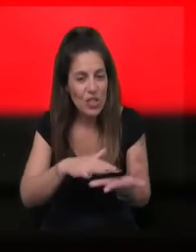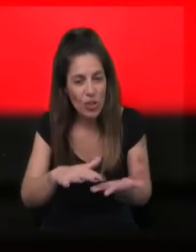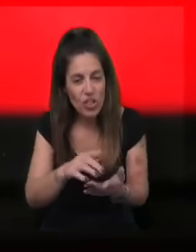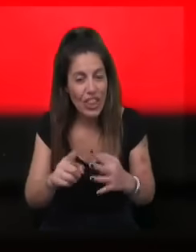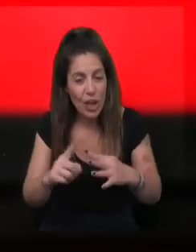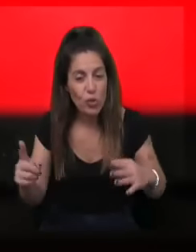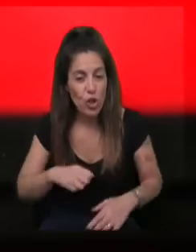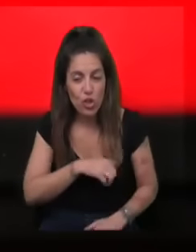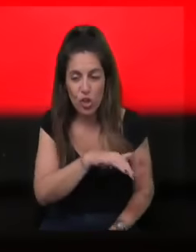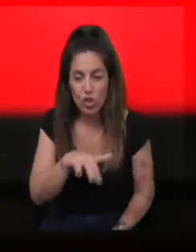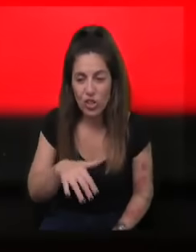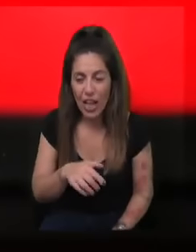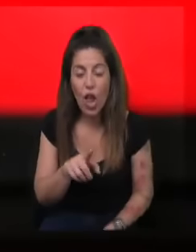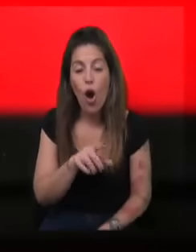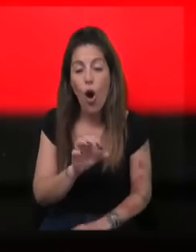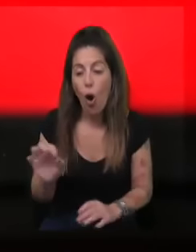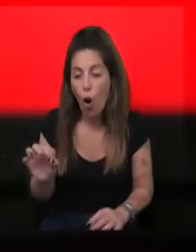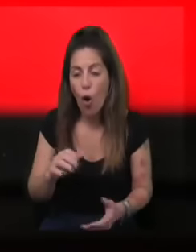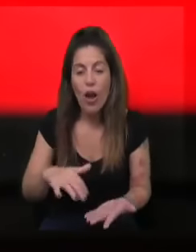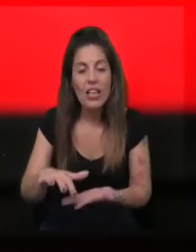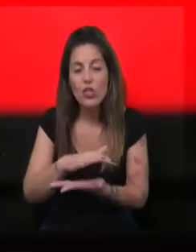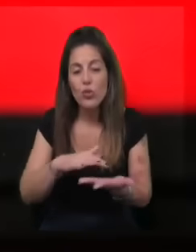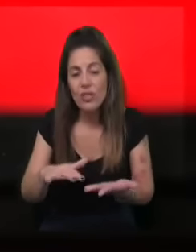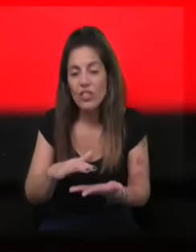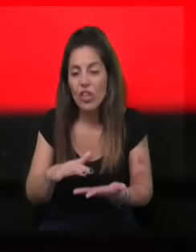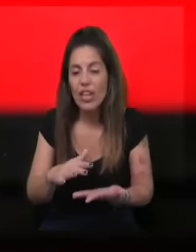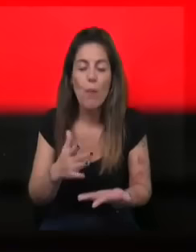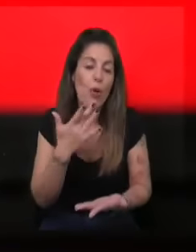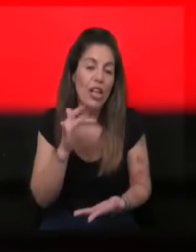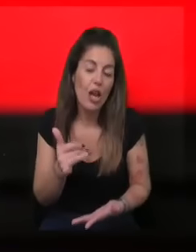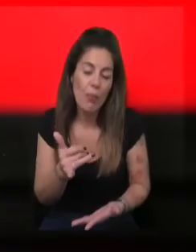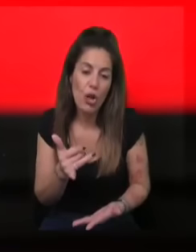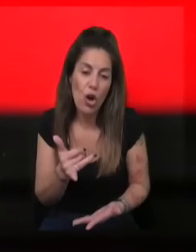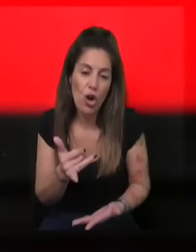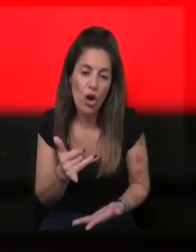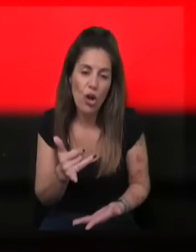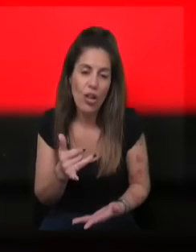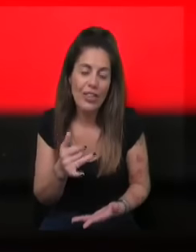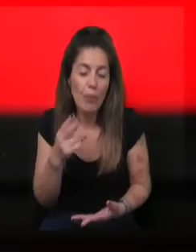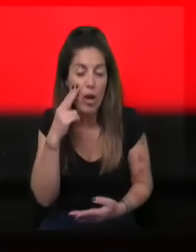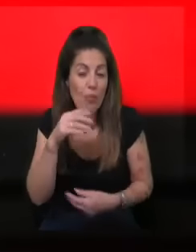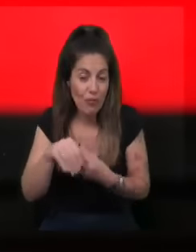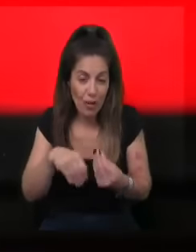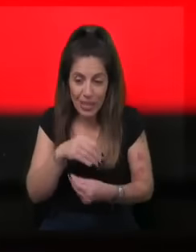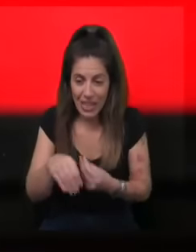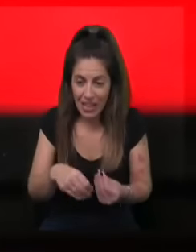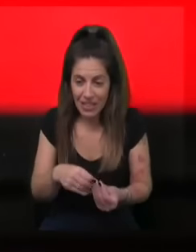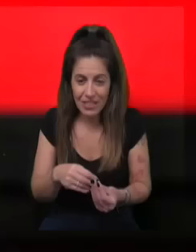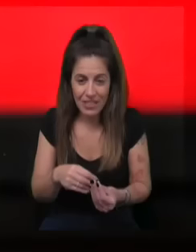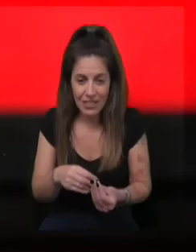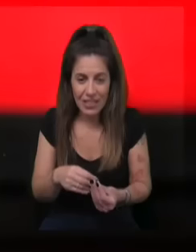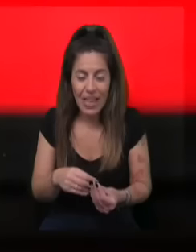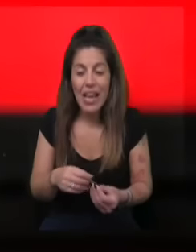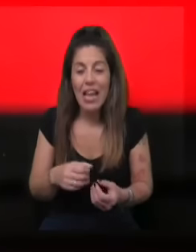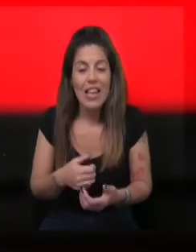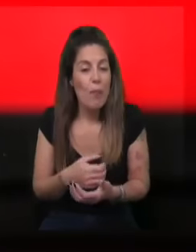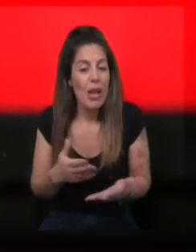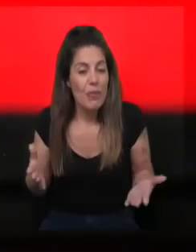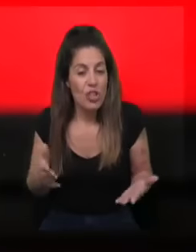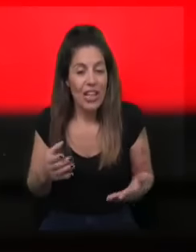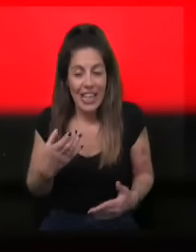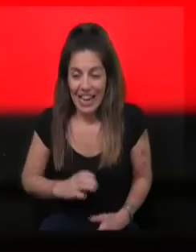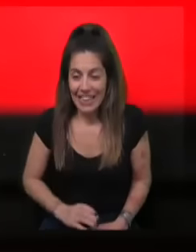social o eventualmente en las situaciones decía recién de de de difusiones familiares y las predisposiciones personales